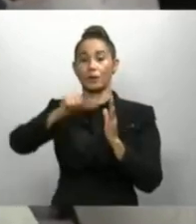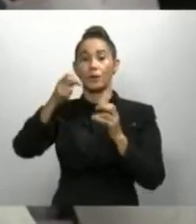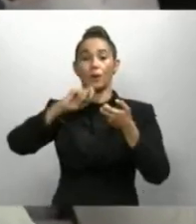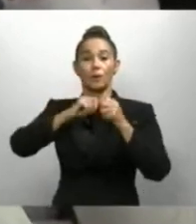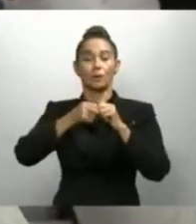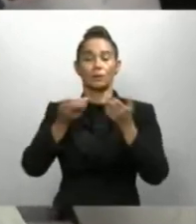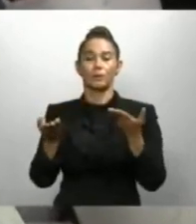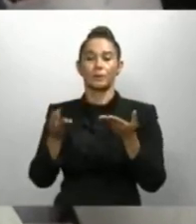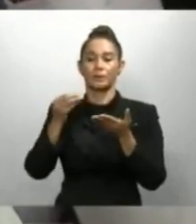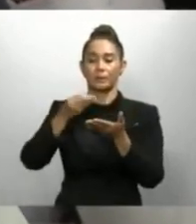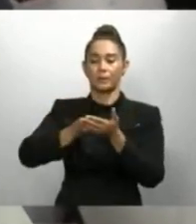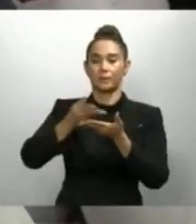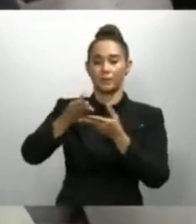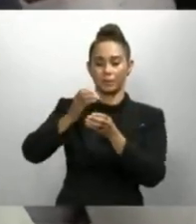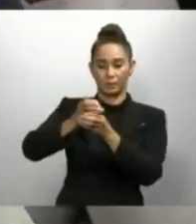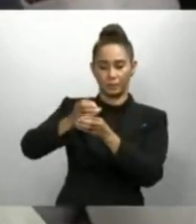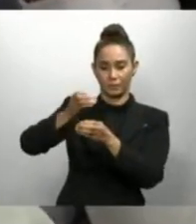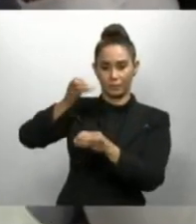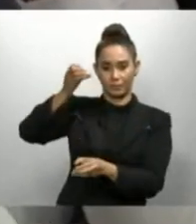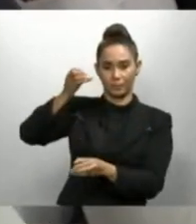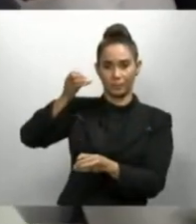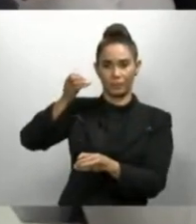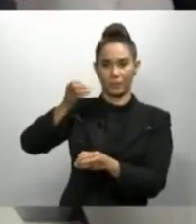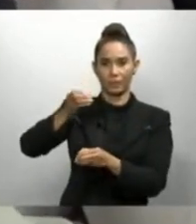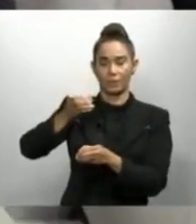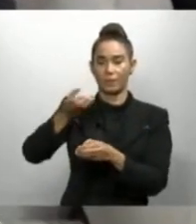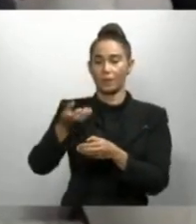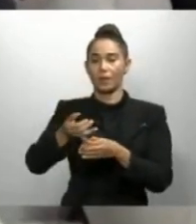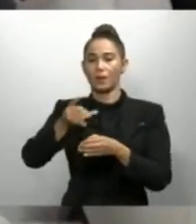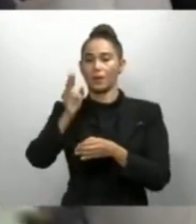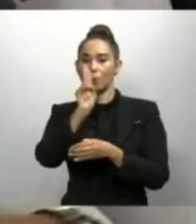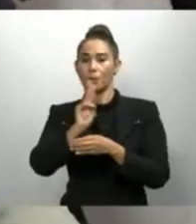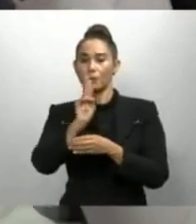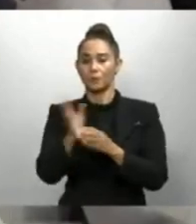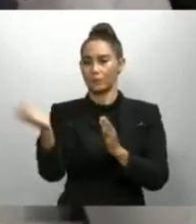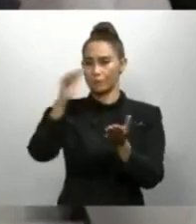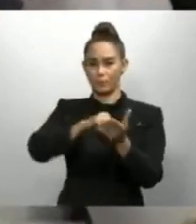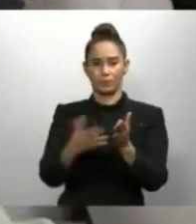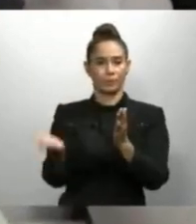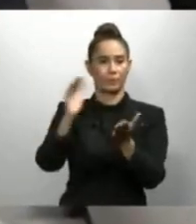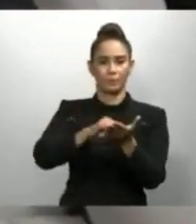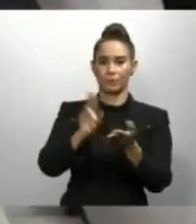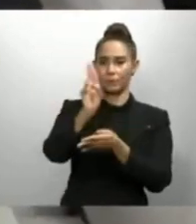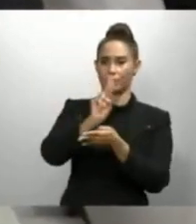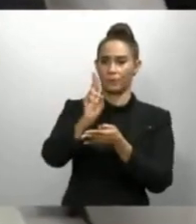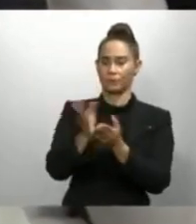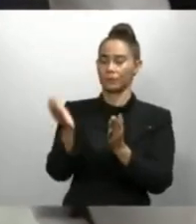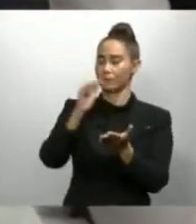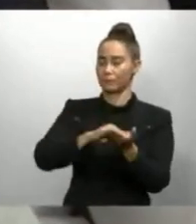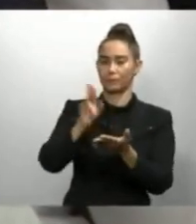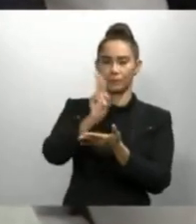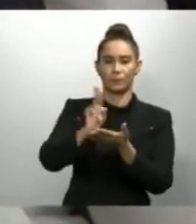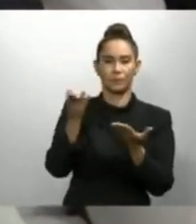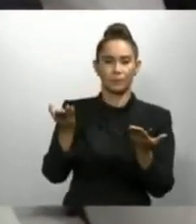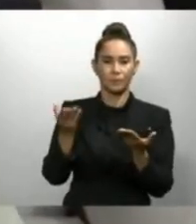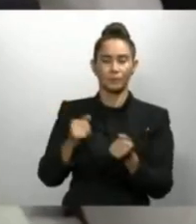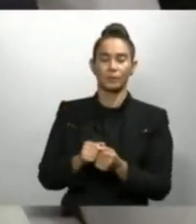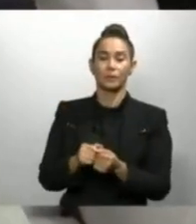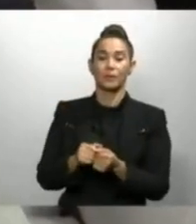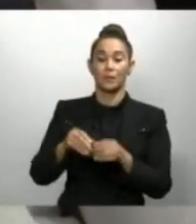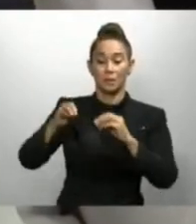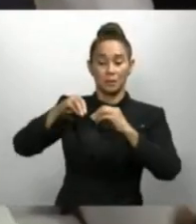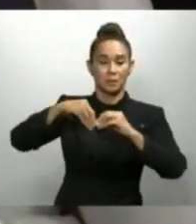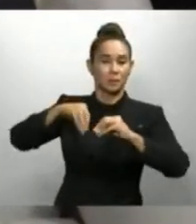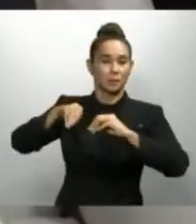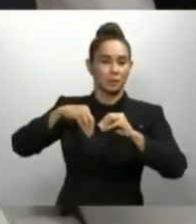la venta de botellas reusadas, botellas que son fabricadas por el fabricante lícito, por casas licoleras conocidas, y que se venden